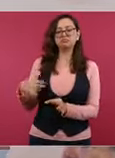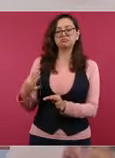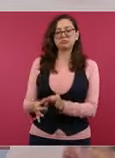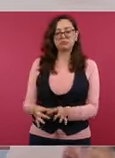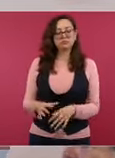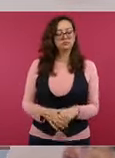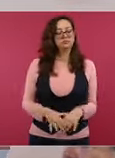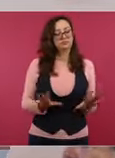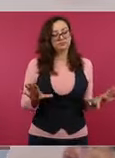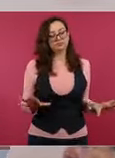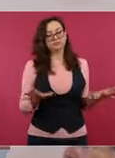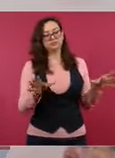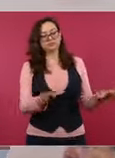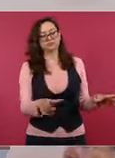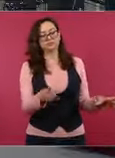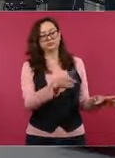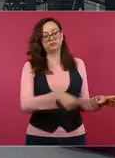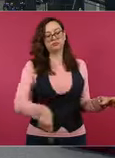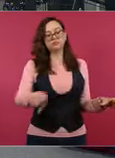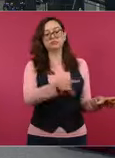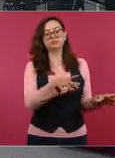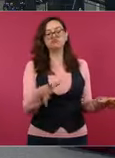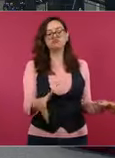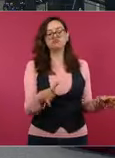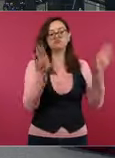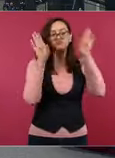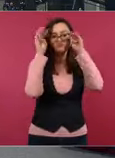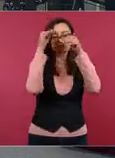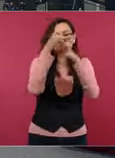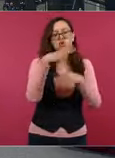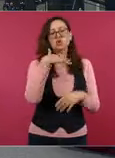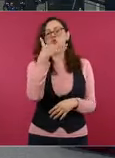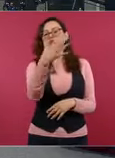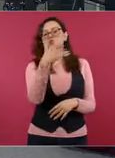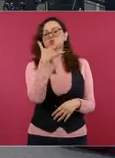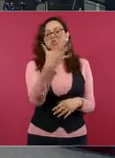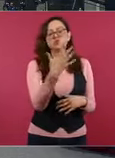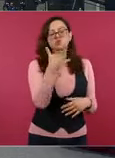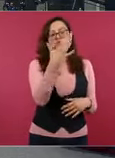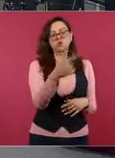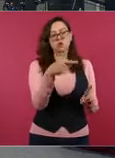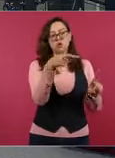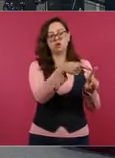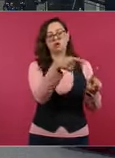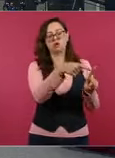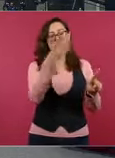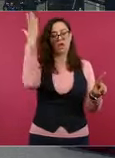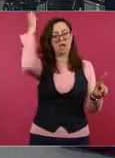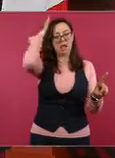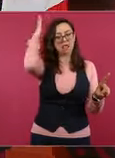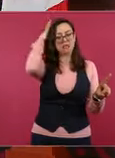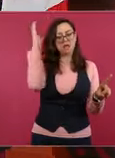encabezados por Claudio X. González, el gerente del bloque conservador,